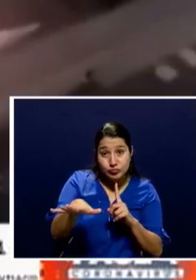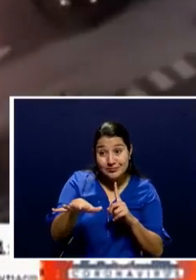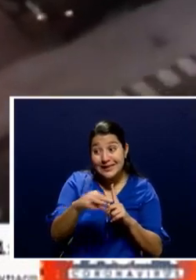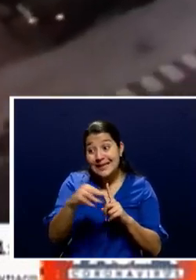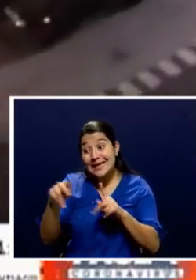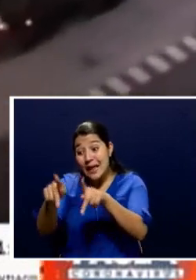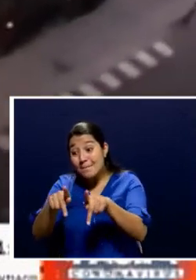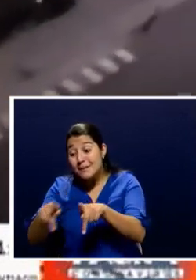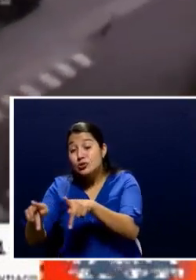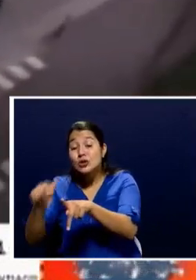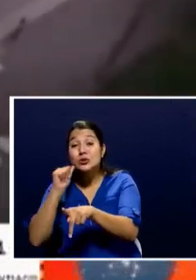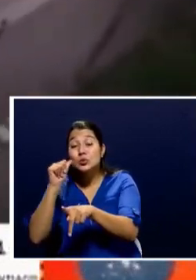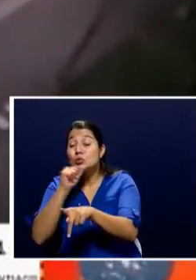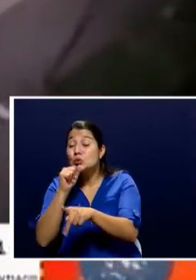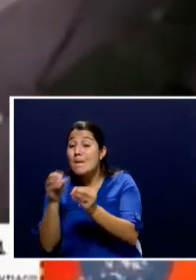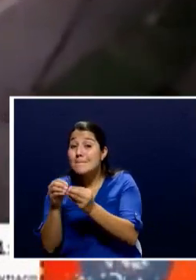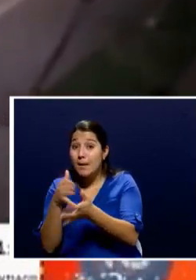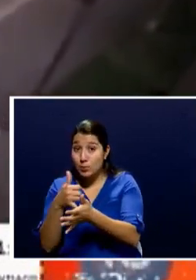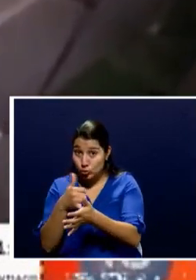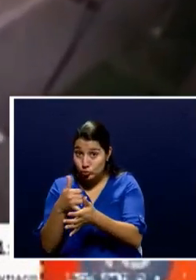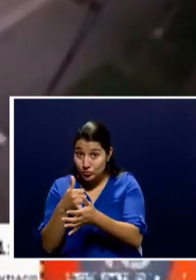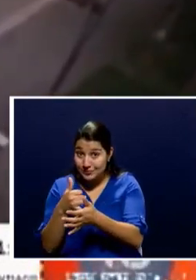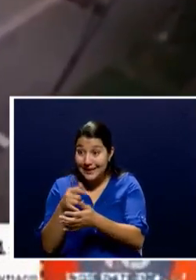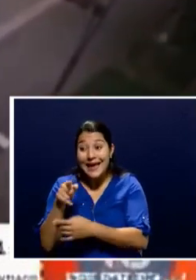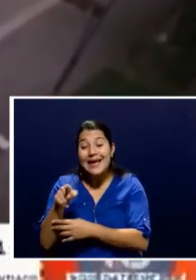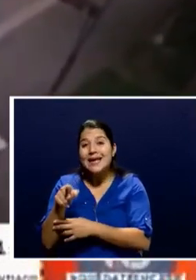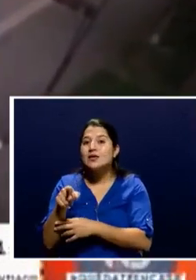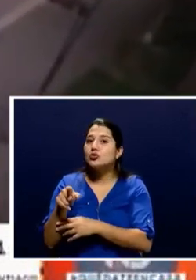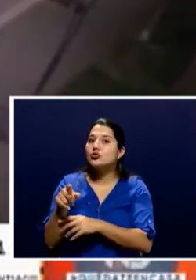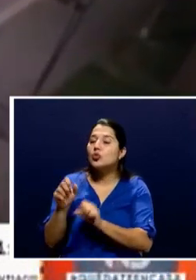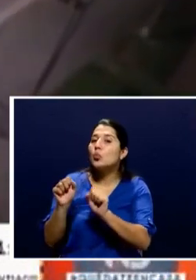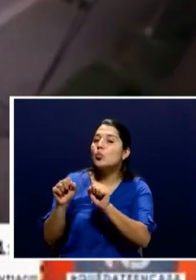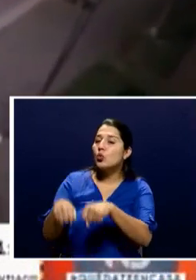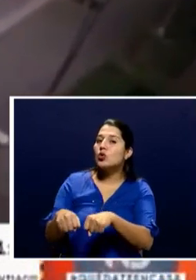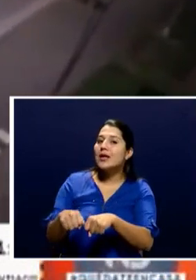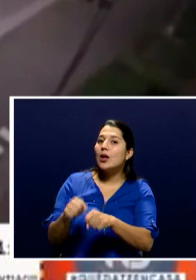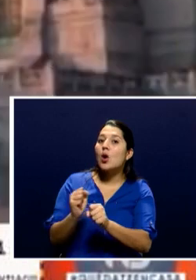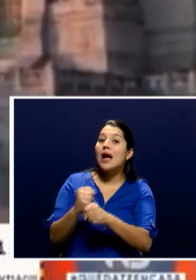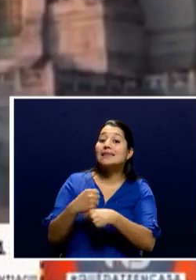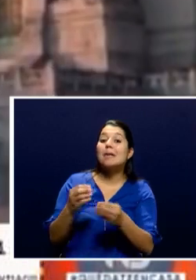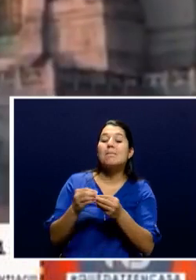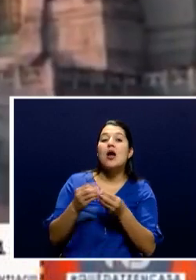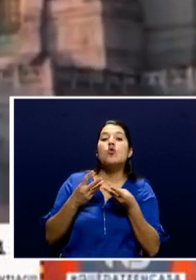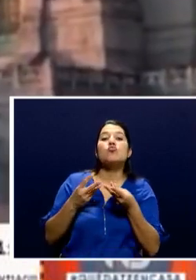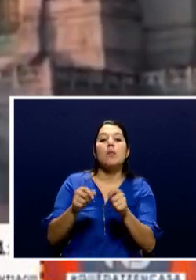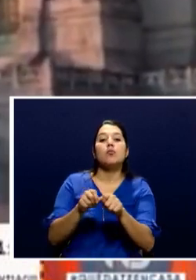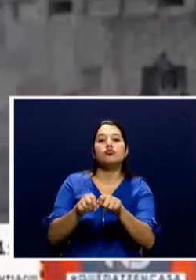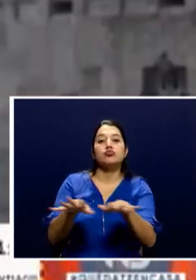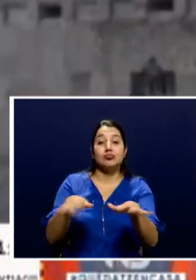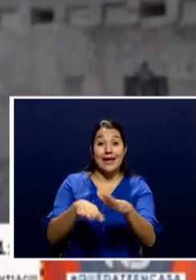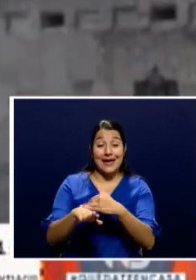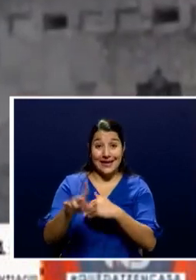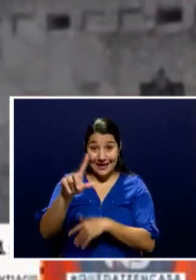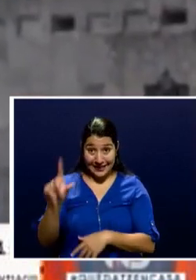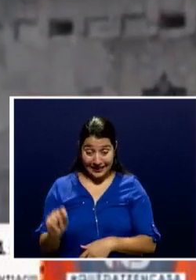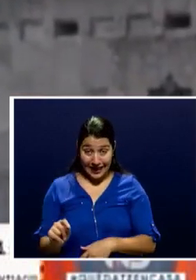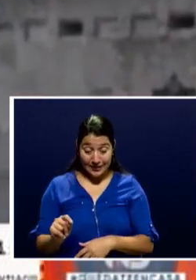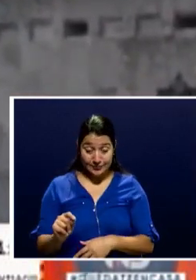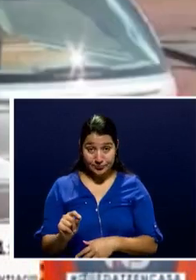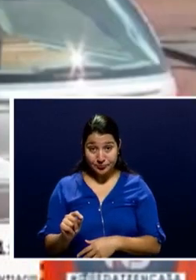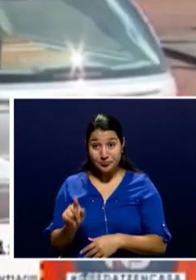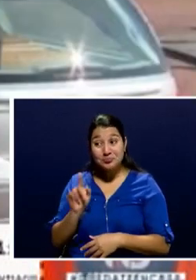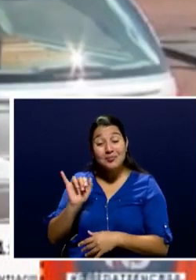grupos más vulnerables, podrían haber acelerado la expansión de esta enfermedad en Italia. Los datos de dicho